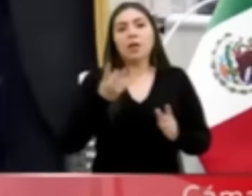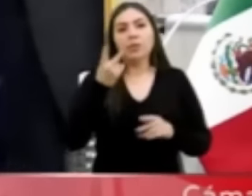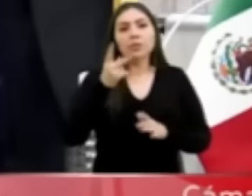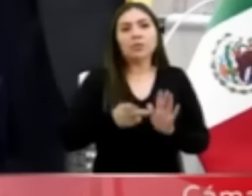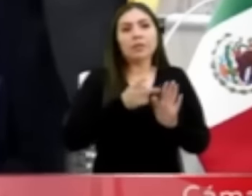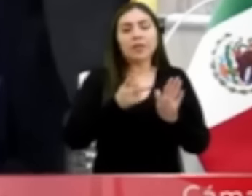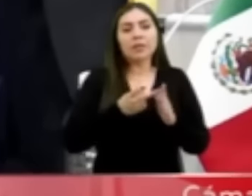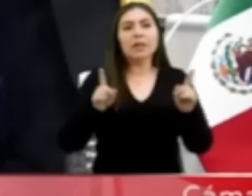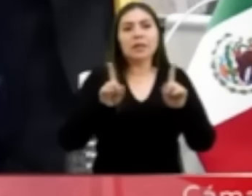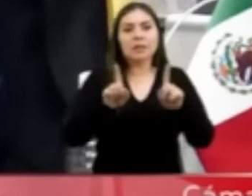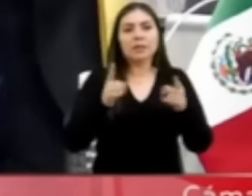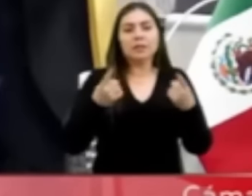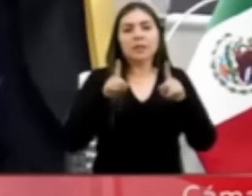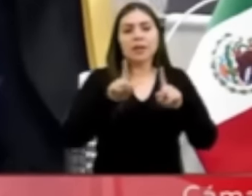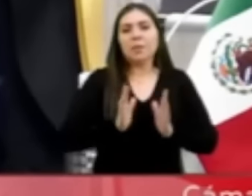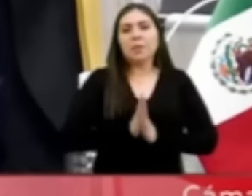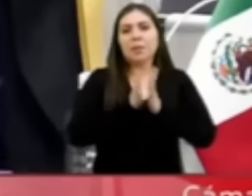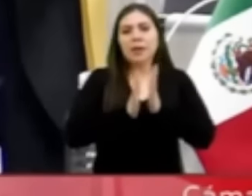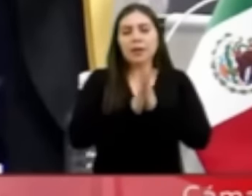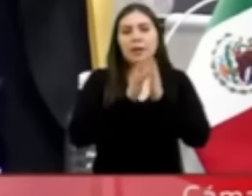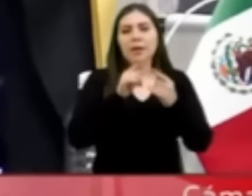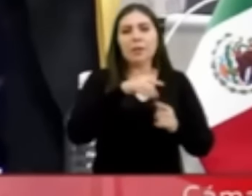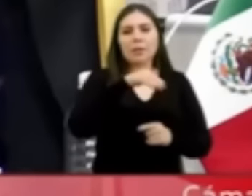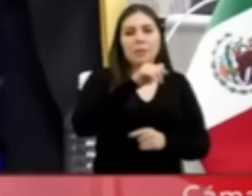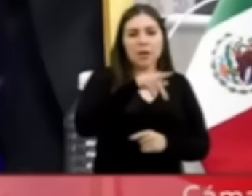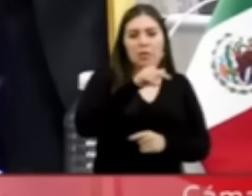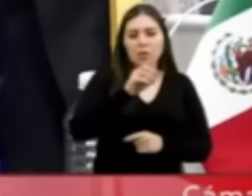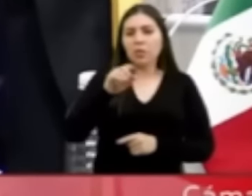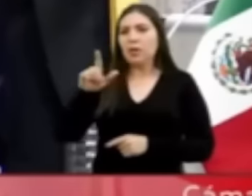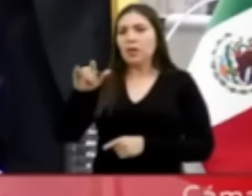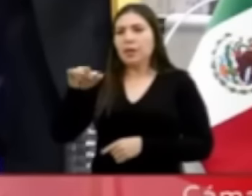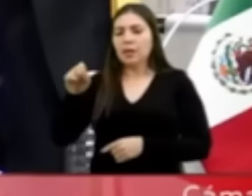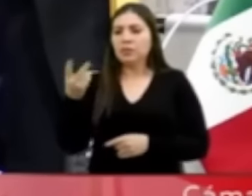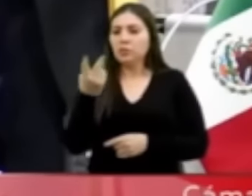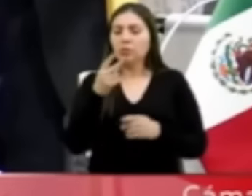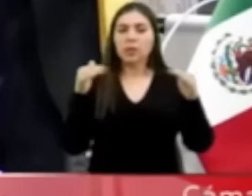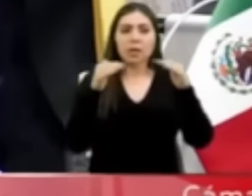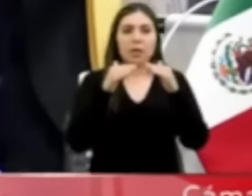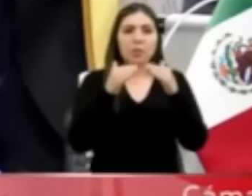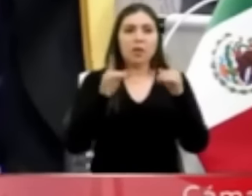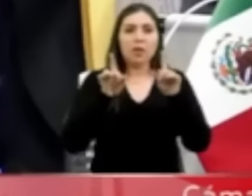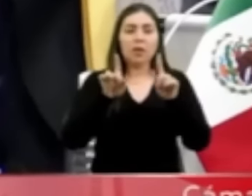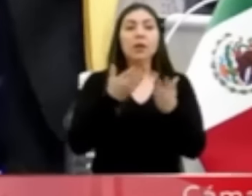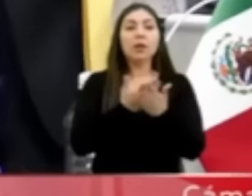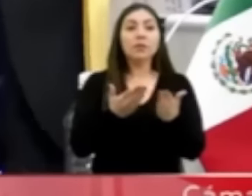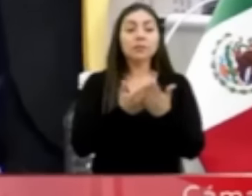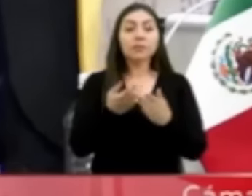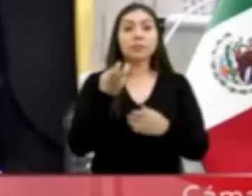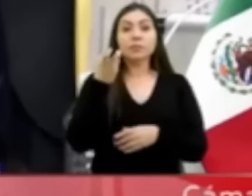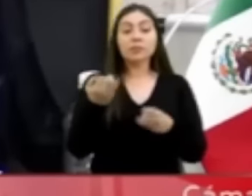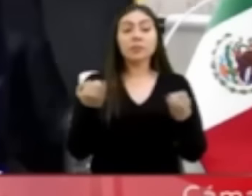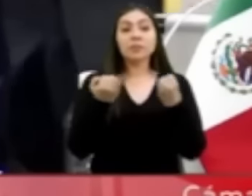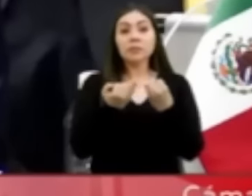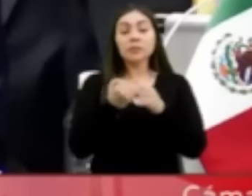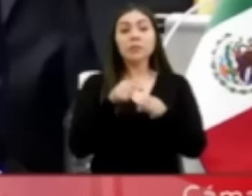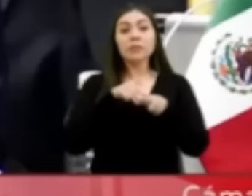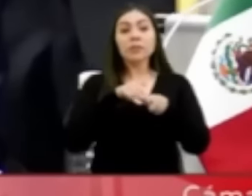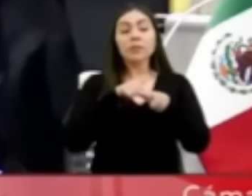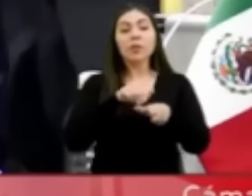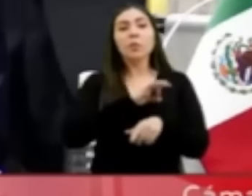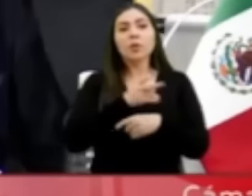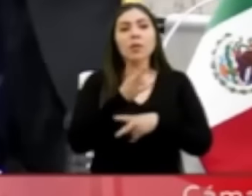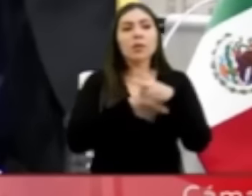los senadores Yunes Linares y Marco Cortés, por lo que están en igualdad de condiciones, y continuar con este tipo de intervenciones implicaría